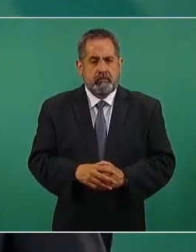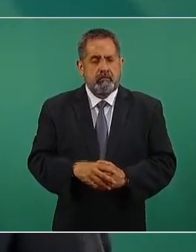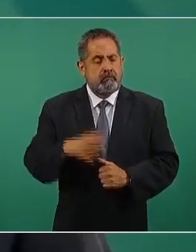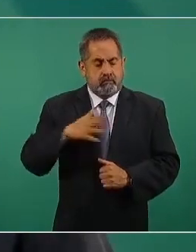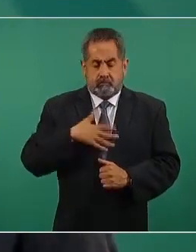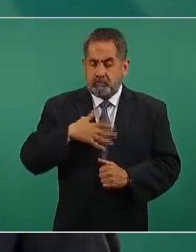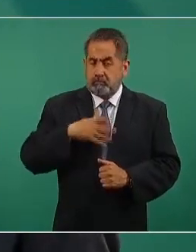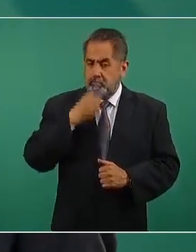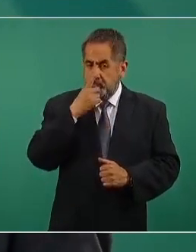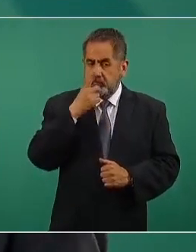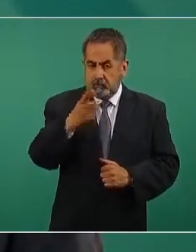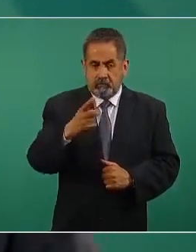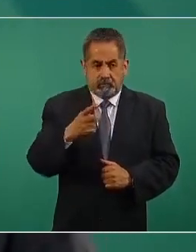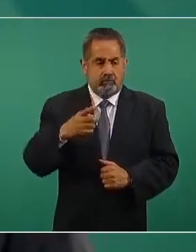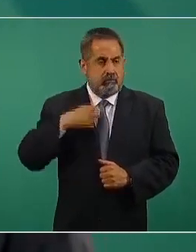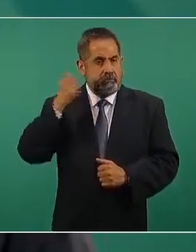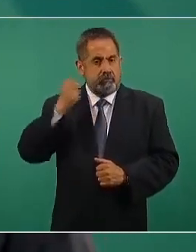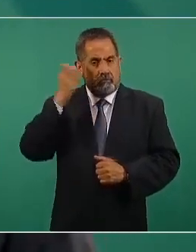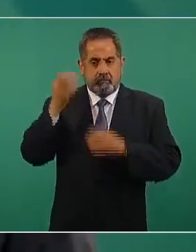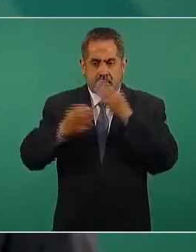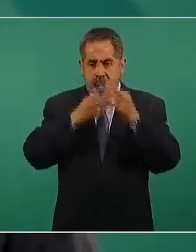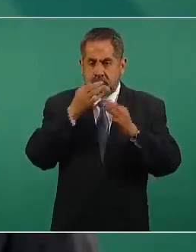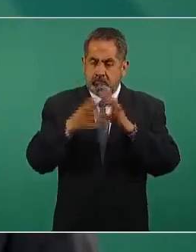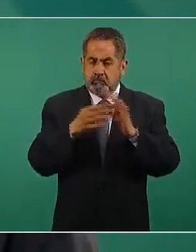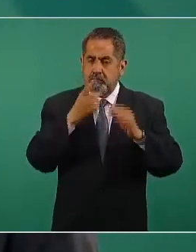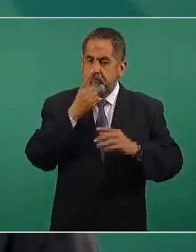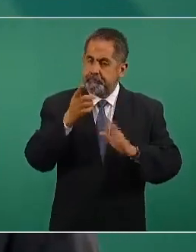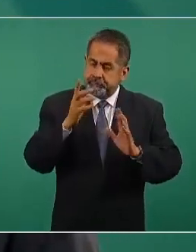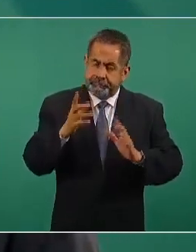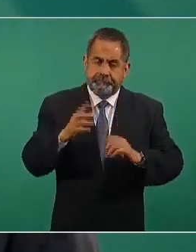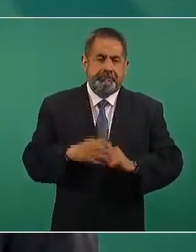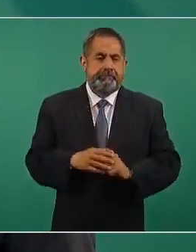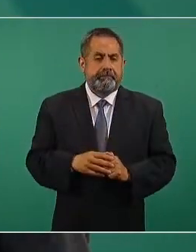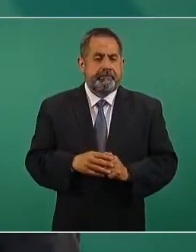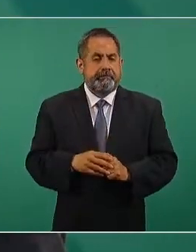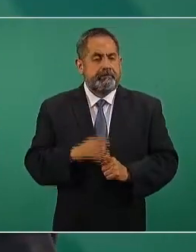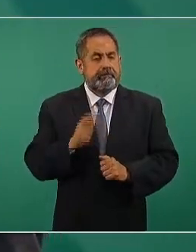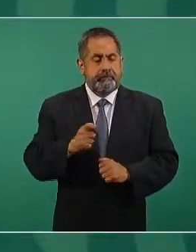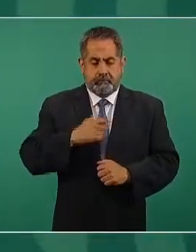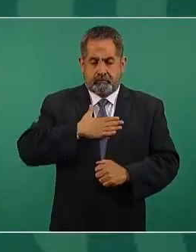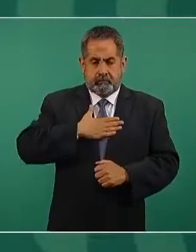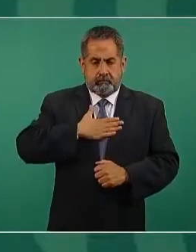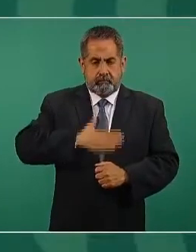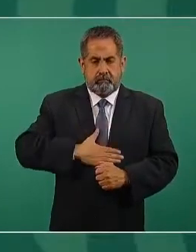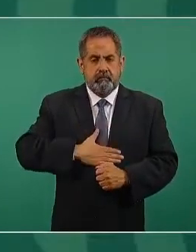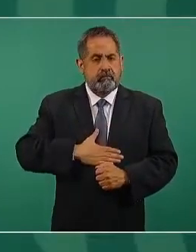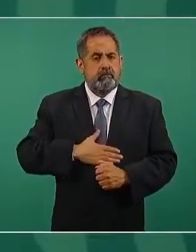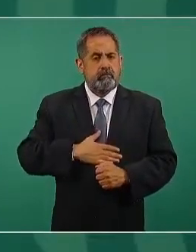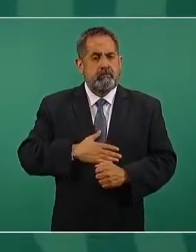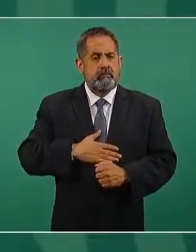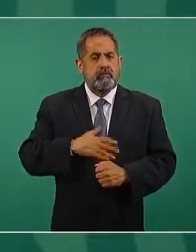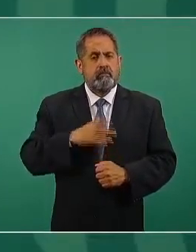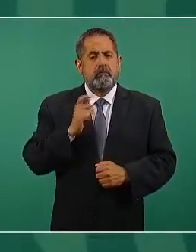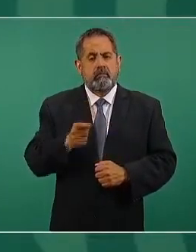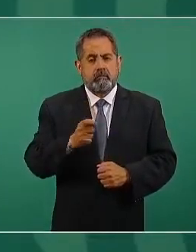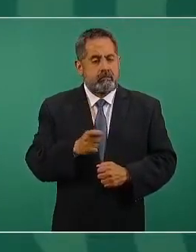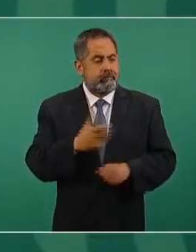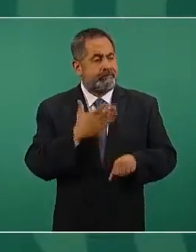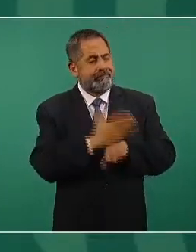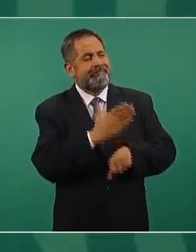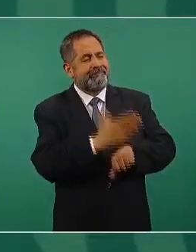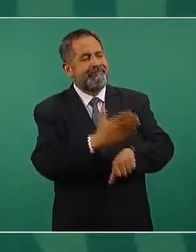Dije en mi discurso de que la justicia no solo es